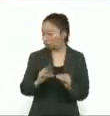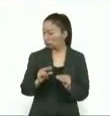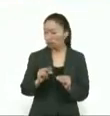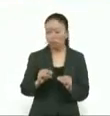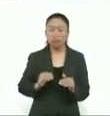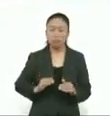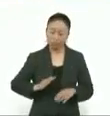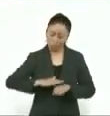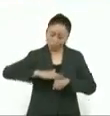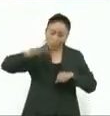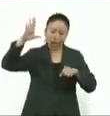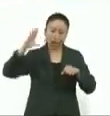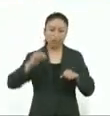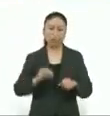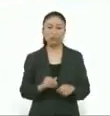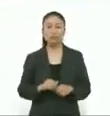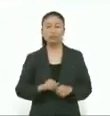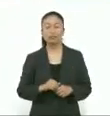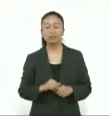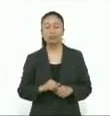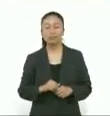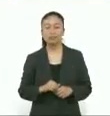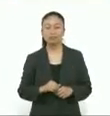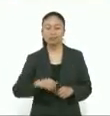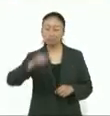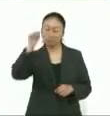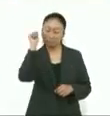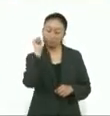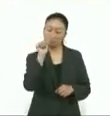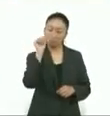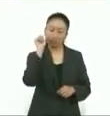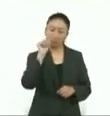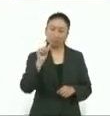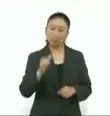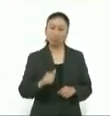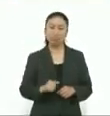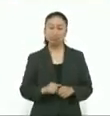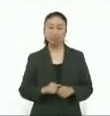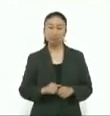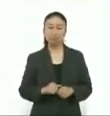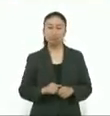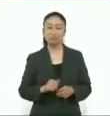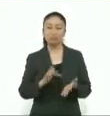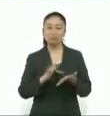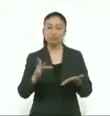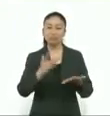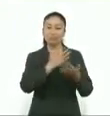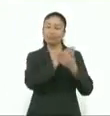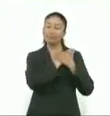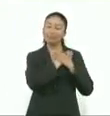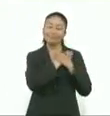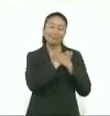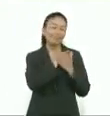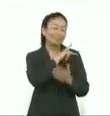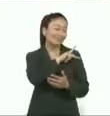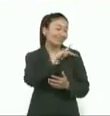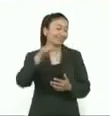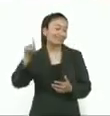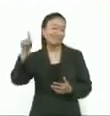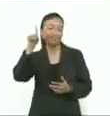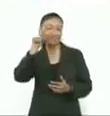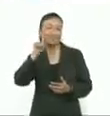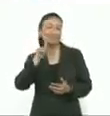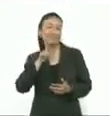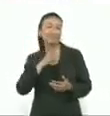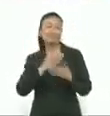en retoños, vivirá por siempre. Gracias, las amo en Yavilmesh, en mi corazón,